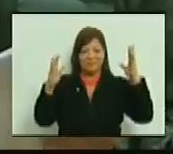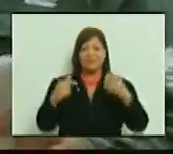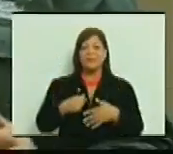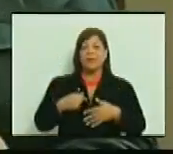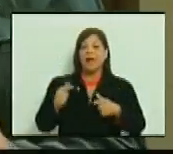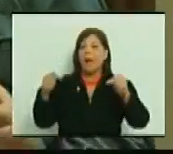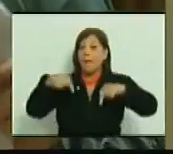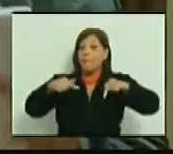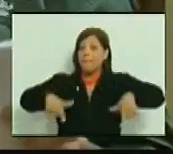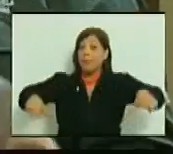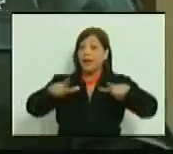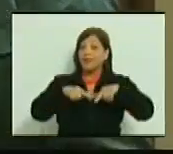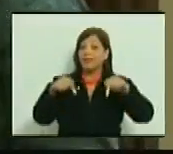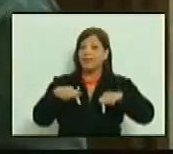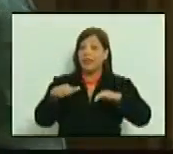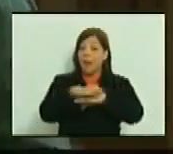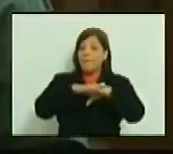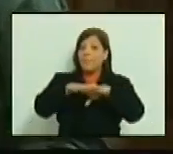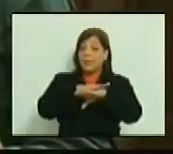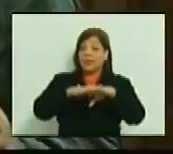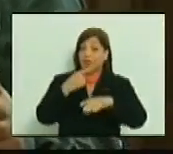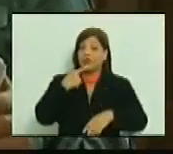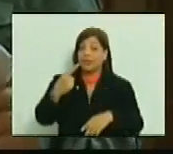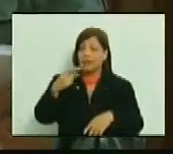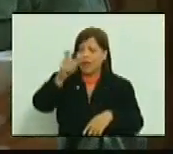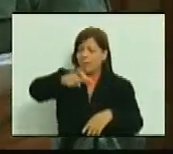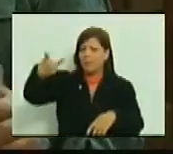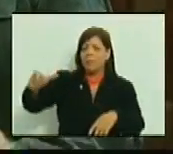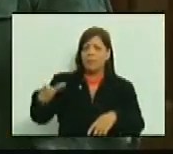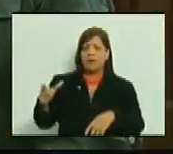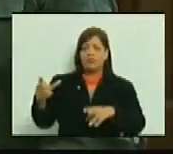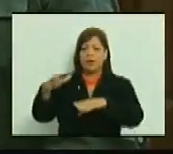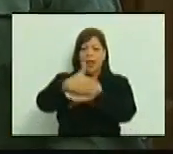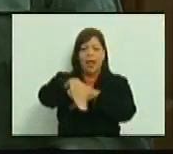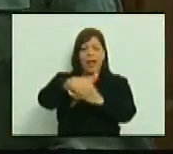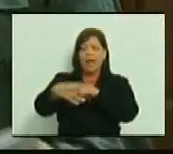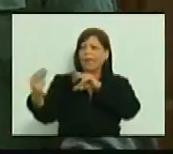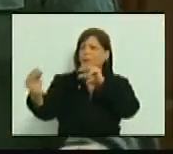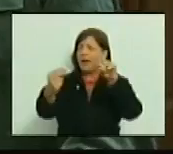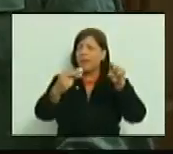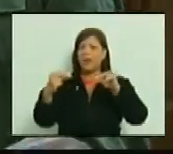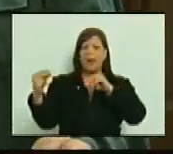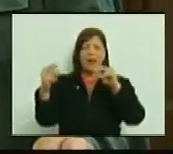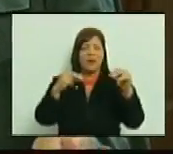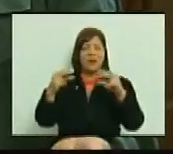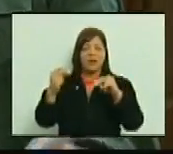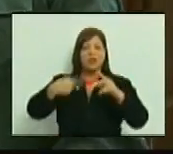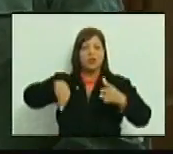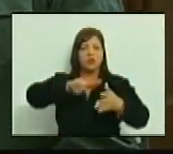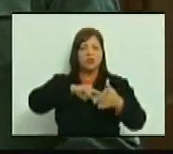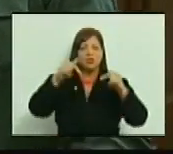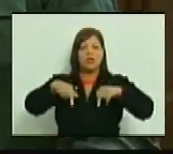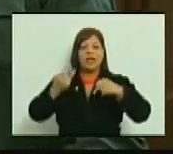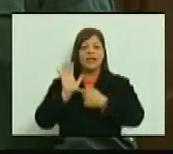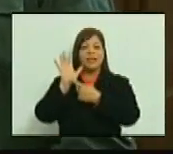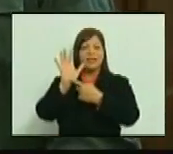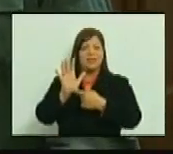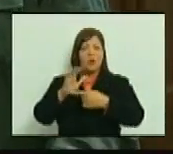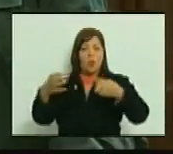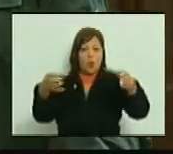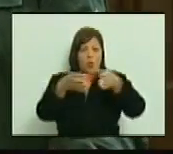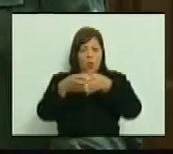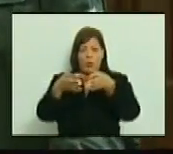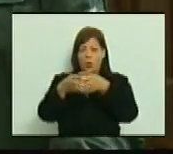Parte de esto, el ministro lo decía, ¿no? Y la gente habla en la calle y nosotros estamos aquí representando un